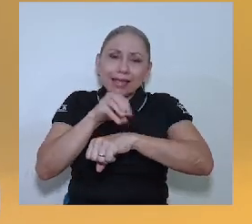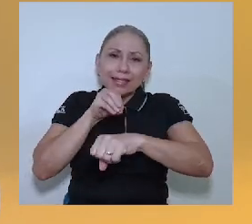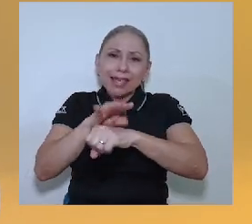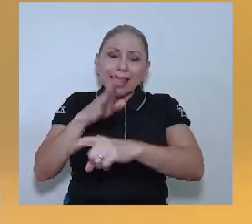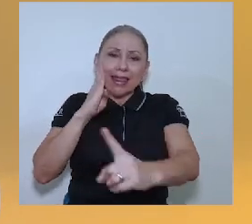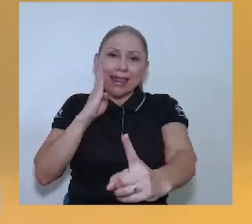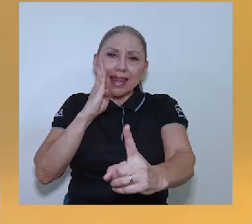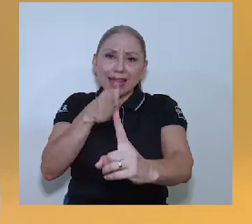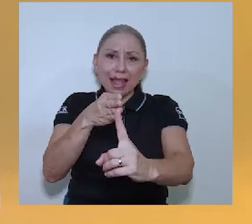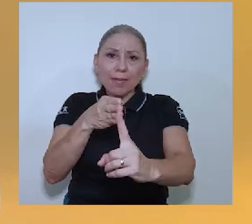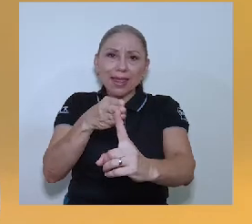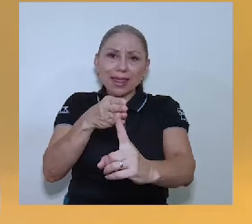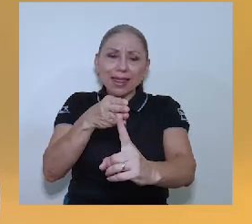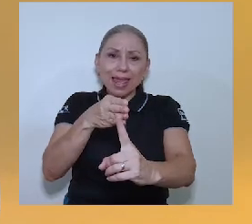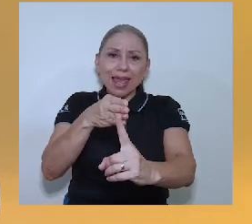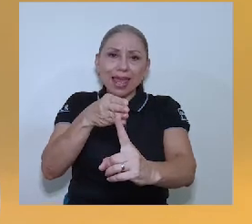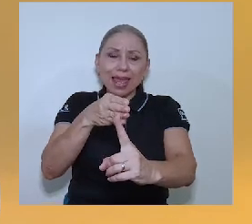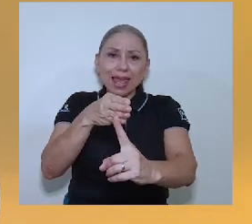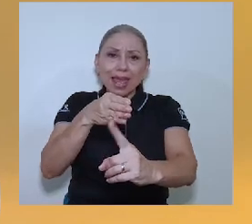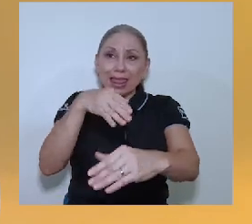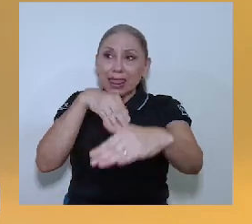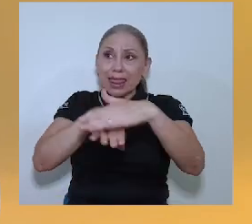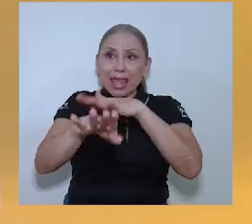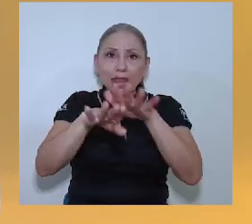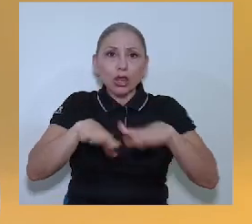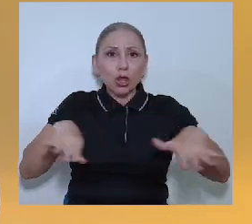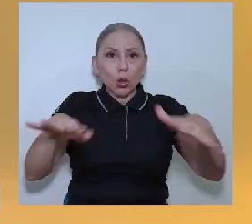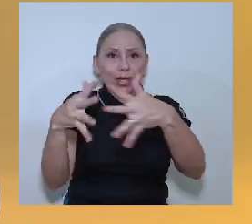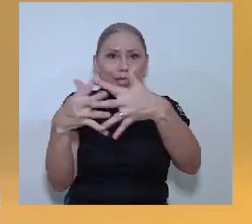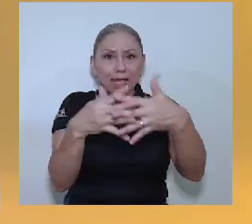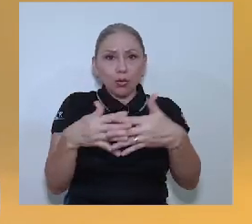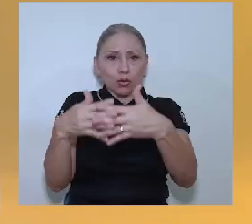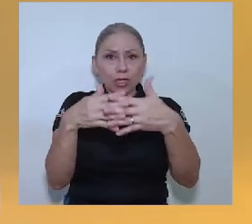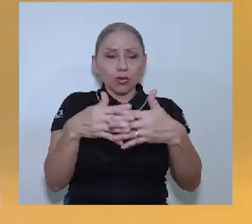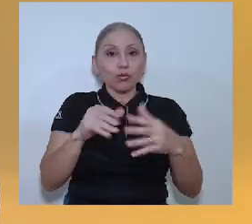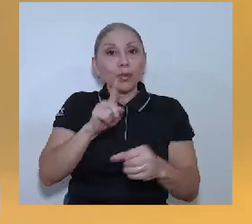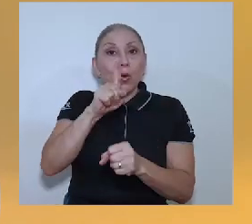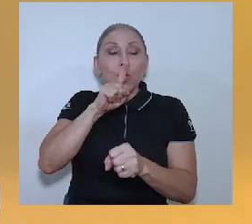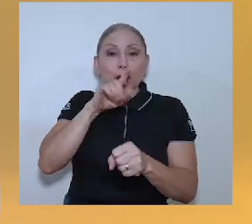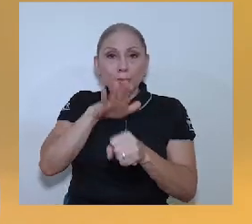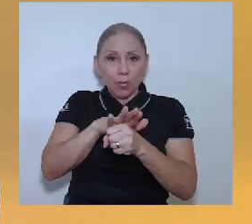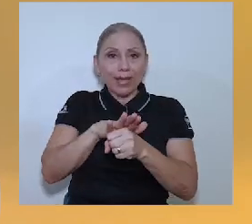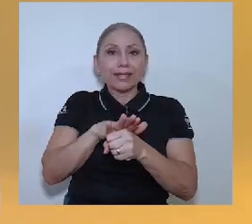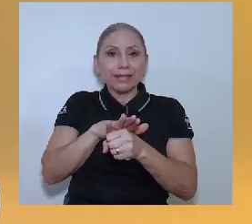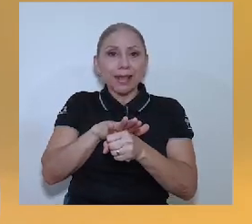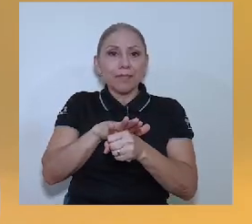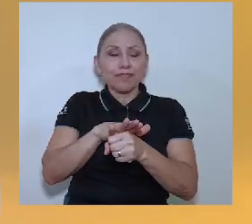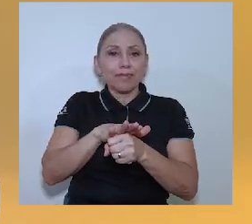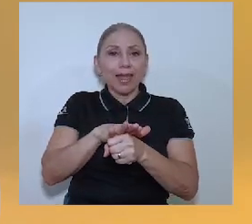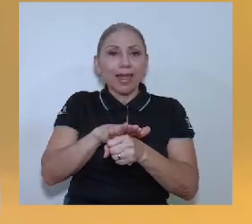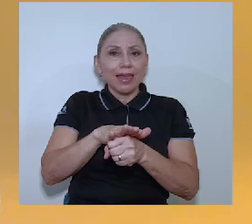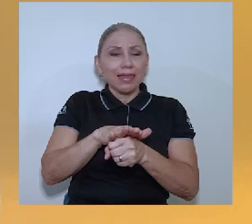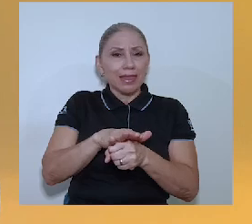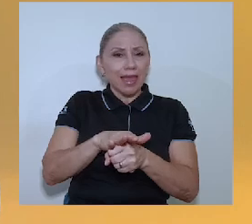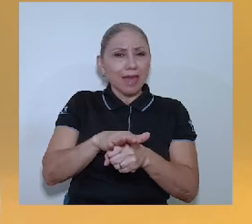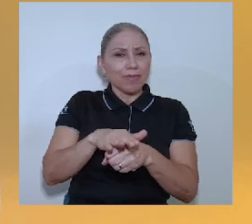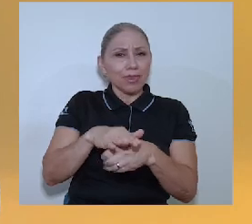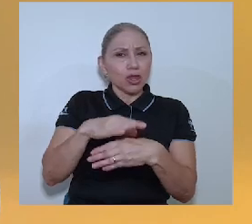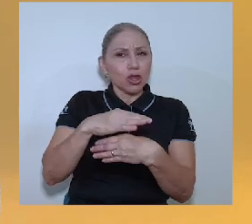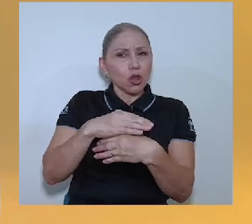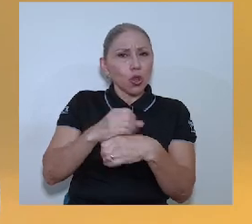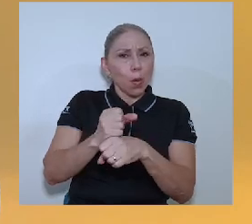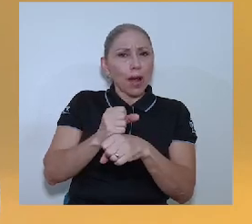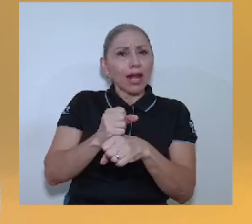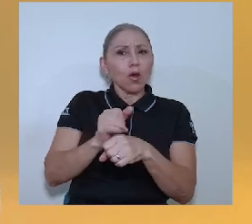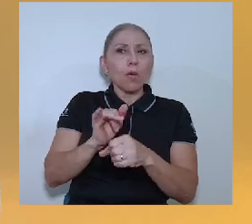dentro de Estados Unidos. Una promesa de tomar represalias contra sus